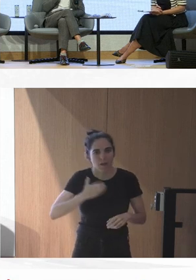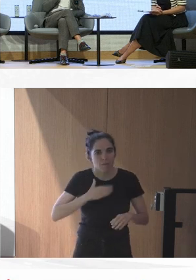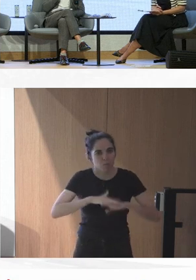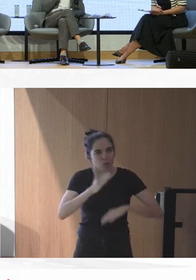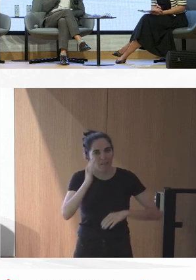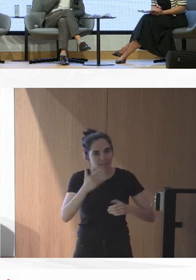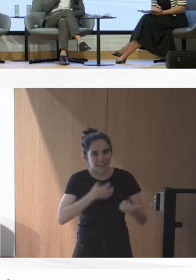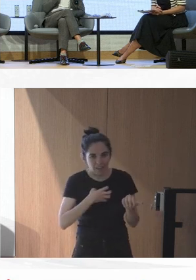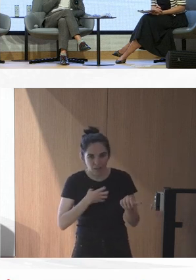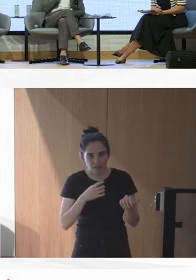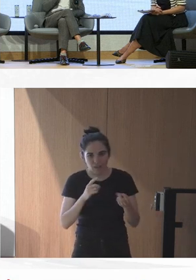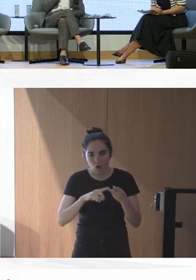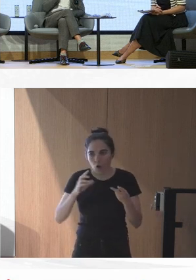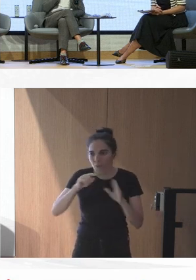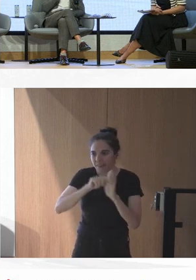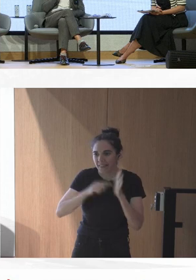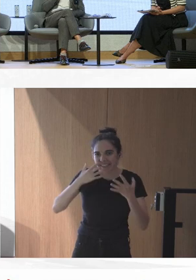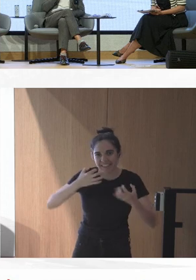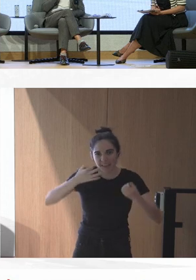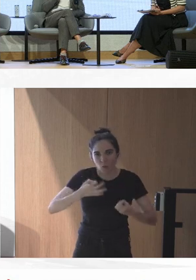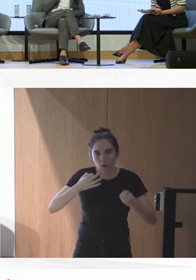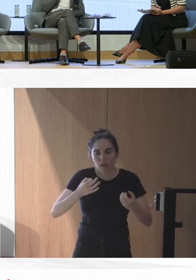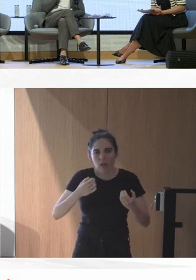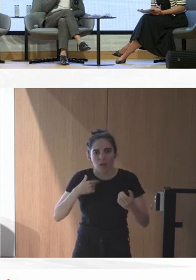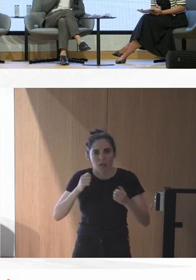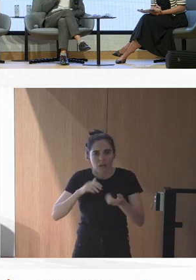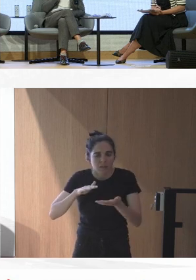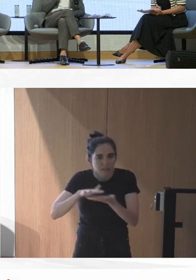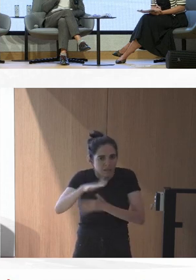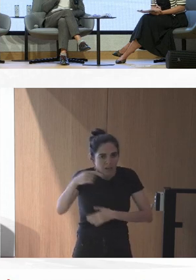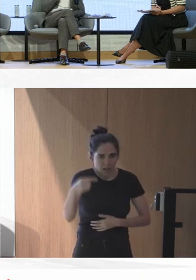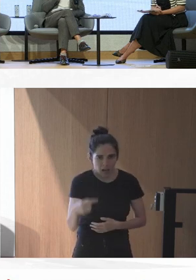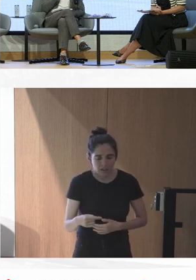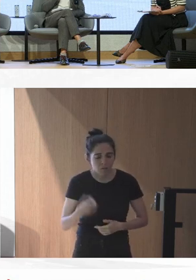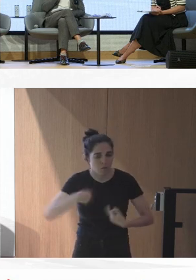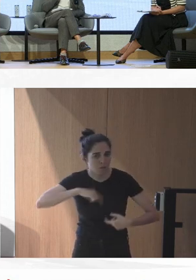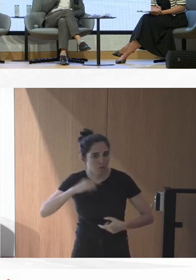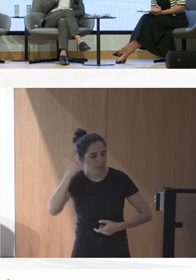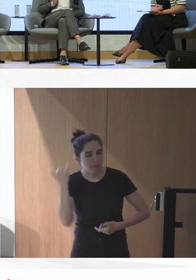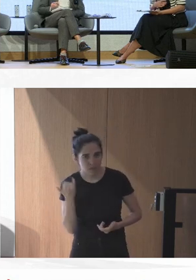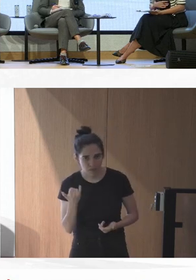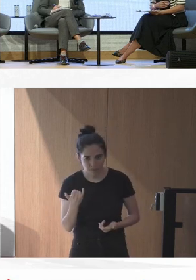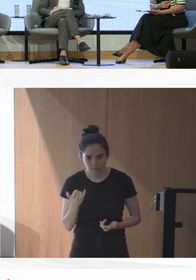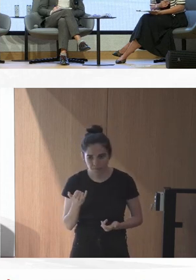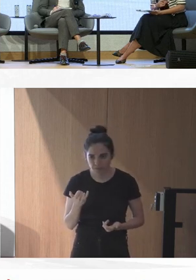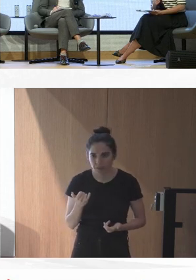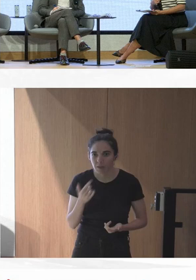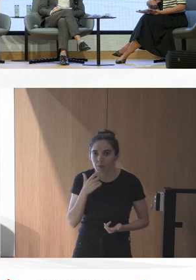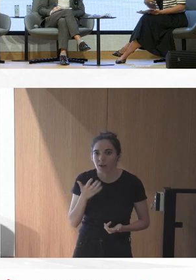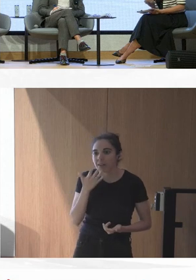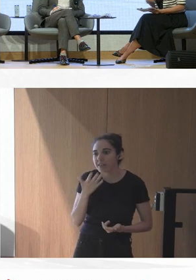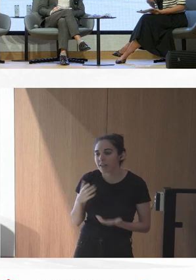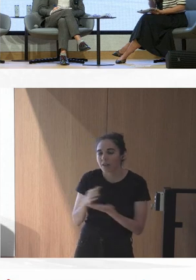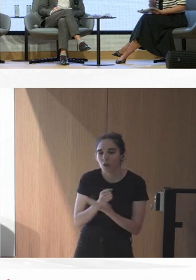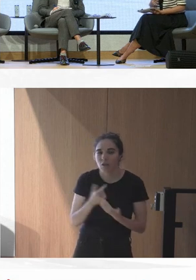seguridad. A mí también me ocurre que dicen, bueno, la inimputabilidad pues les va mejor, ¿por qué no todos son inimputables, ¿no?, y por qué no fingen tener una discapacidad?